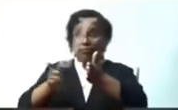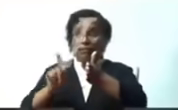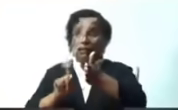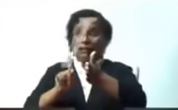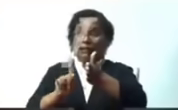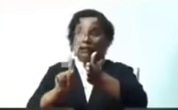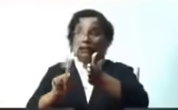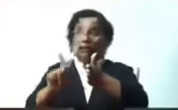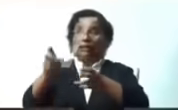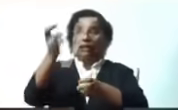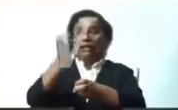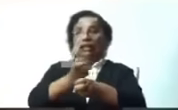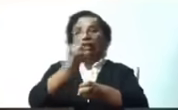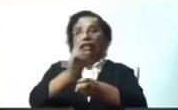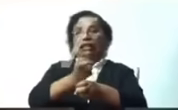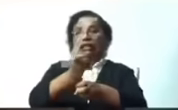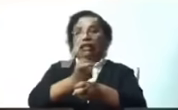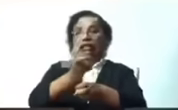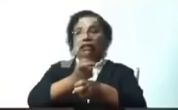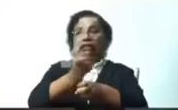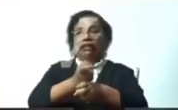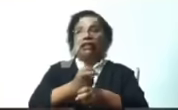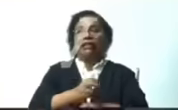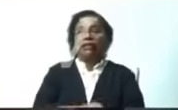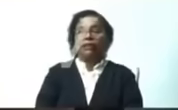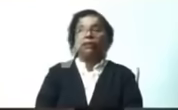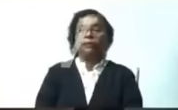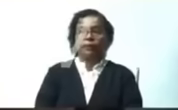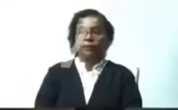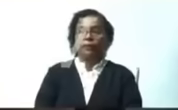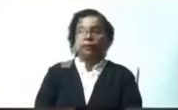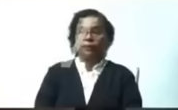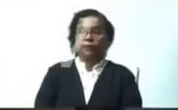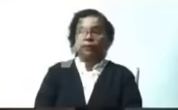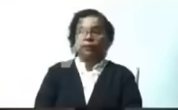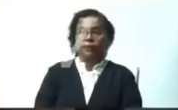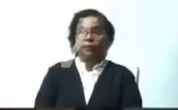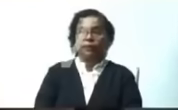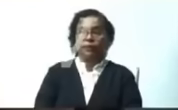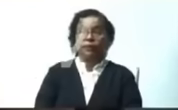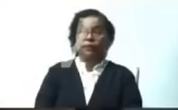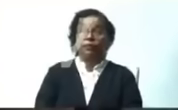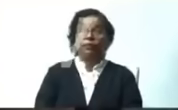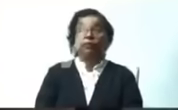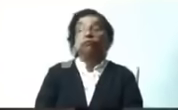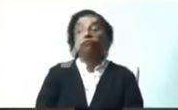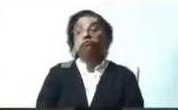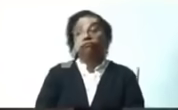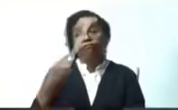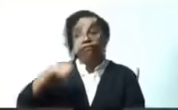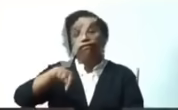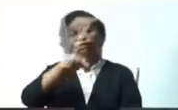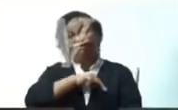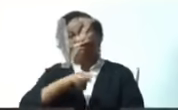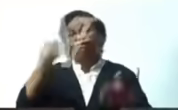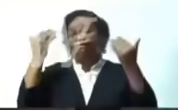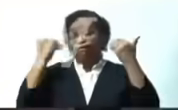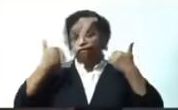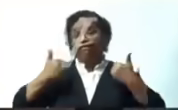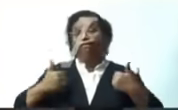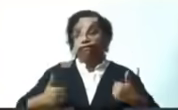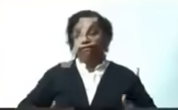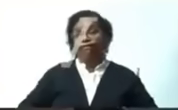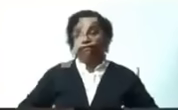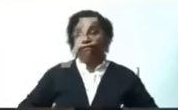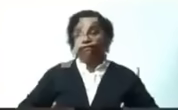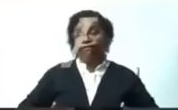Y entendemos que nosotros, como representantes de nuestra provincia y del país, somos